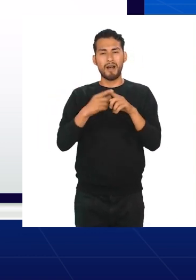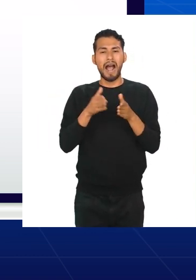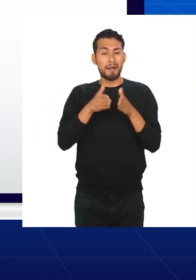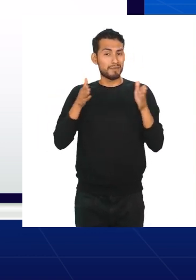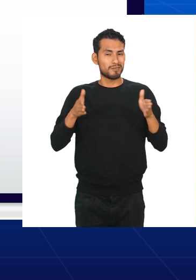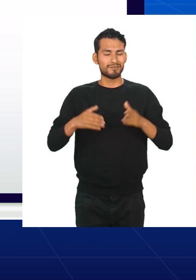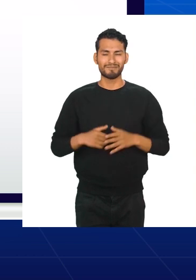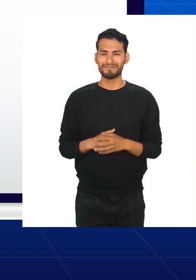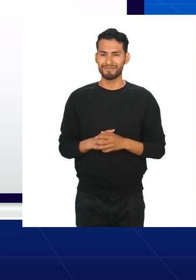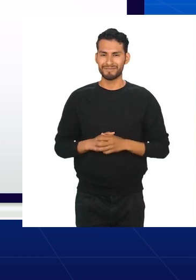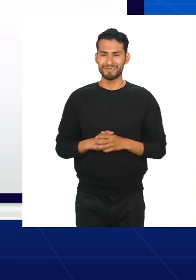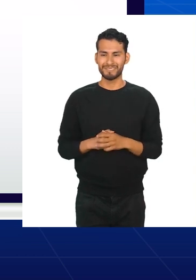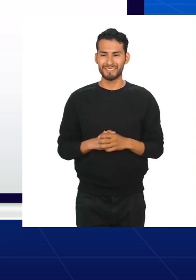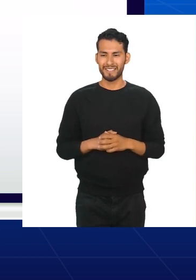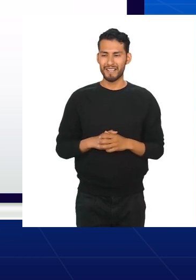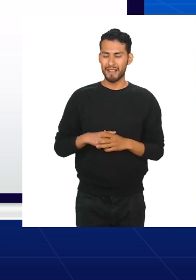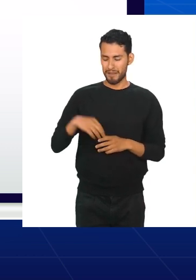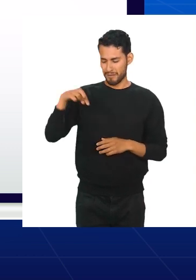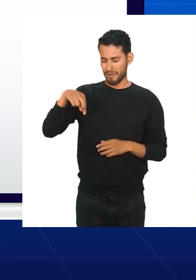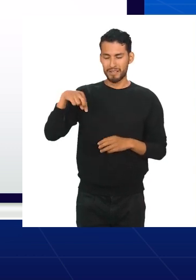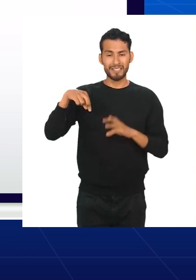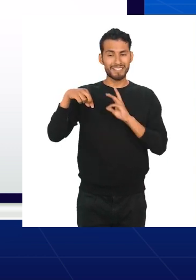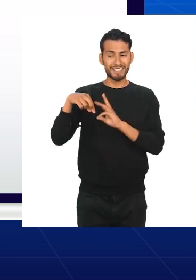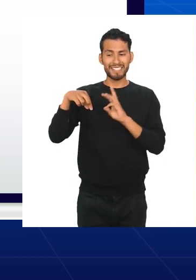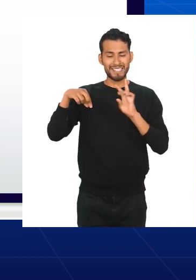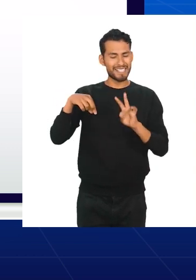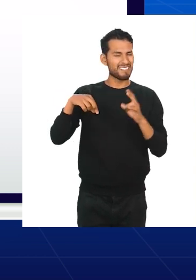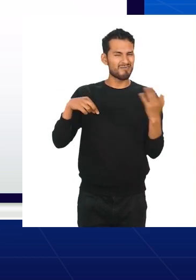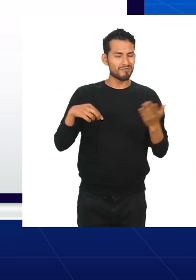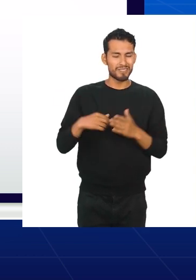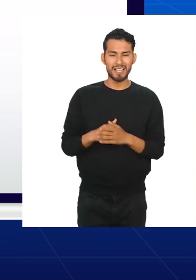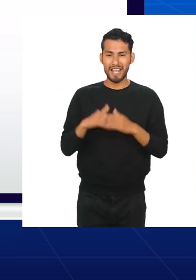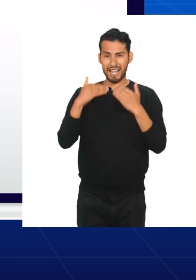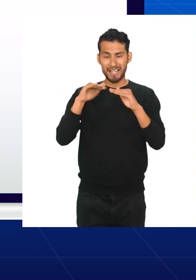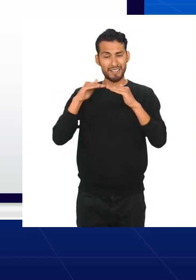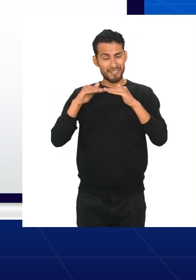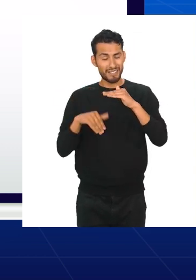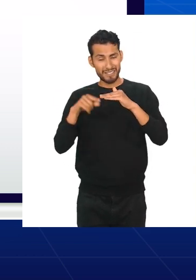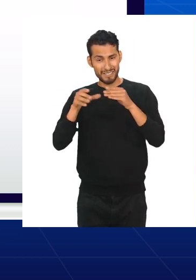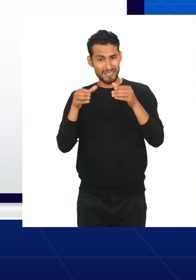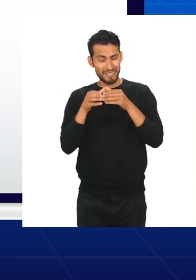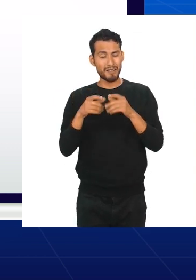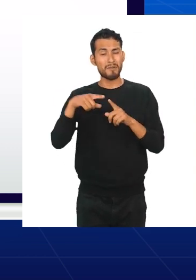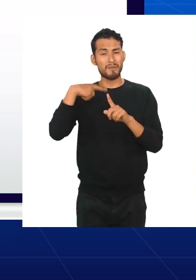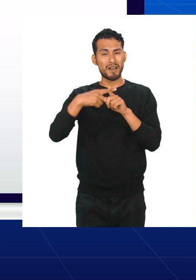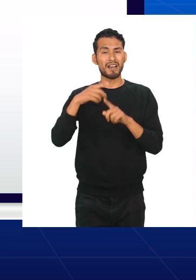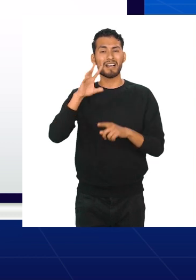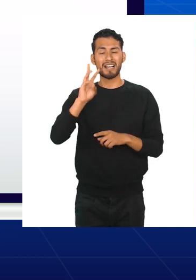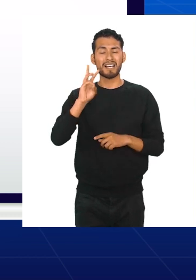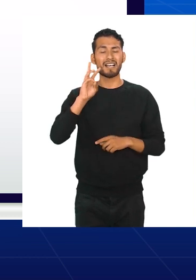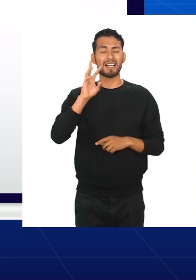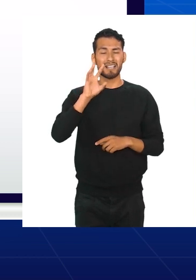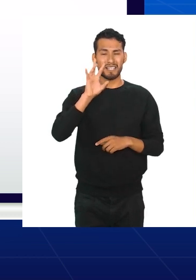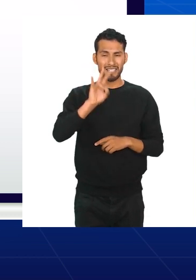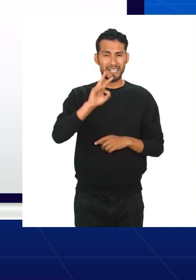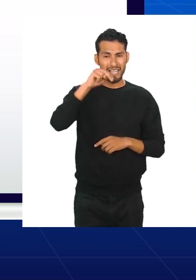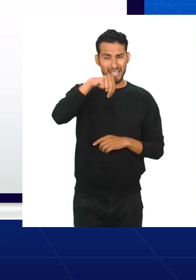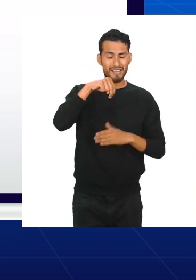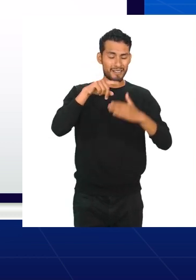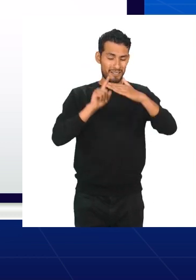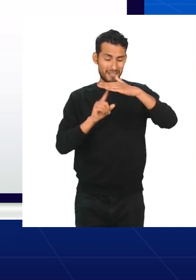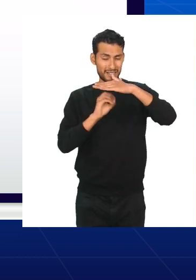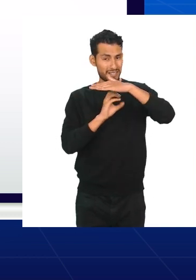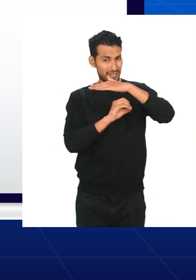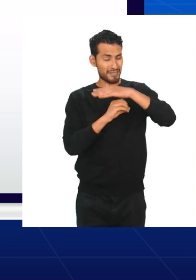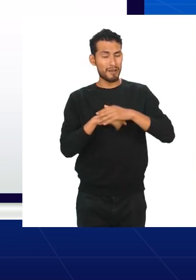amplitud. El percentil 67 es igual al límite inferior de la clase más 67n sobre